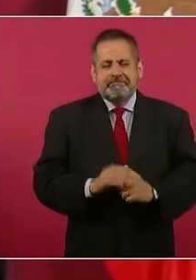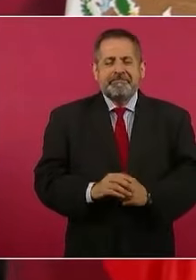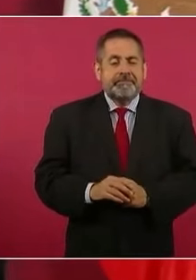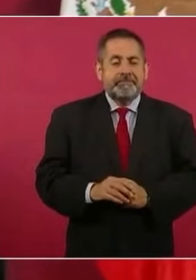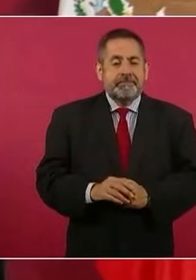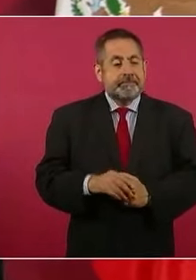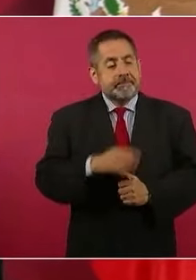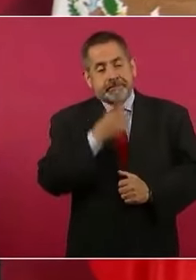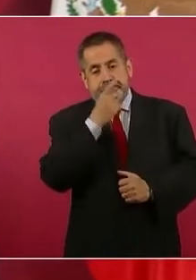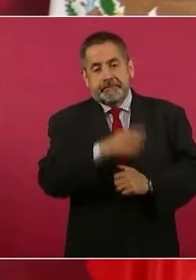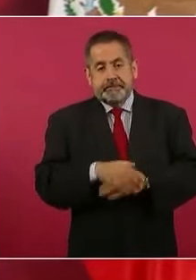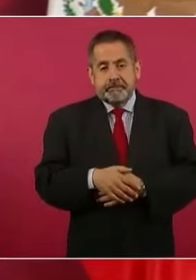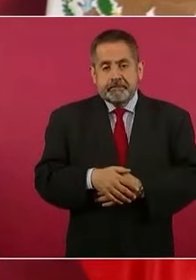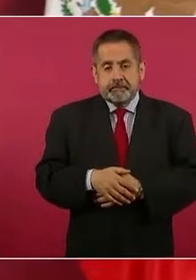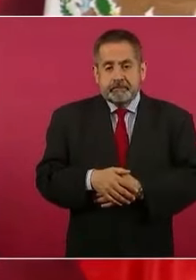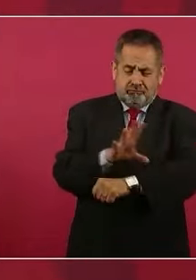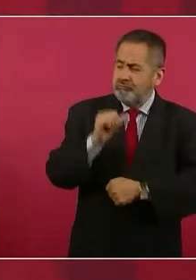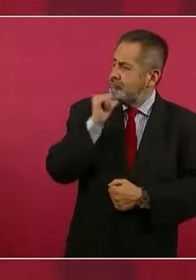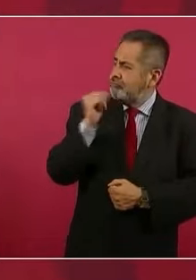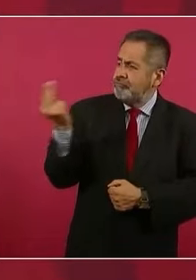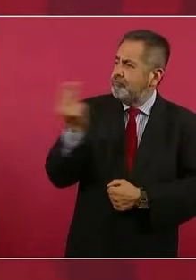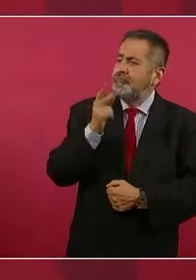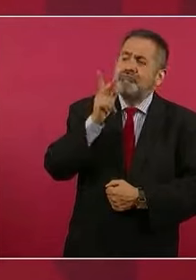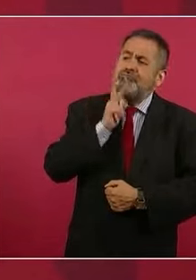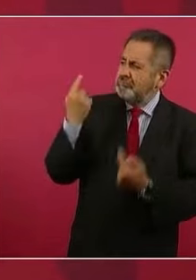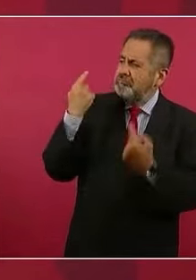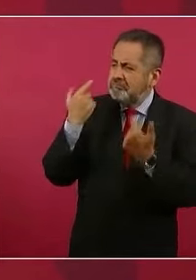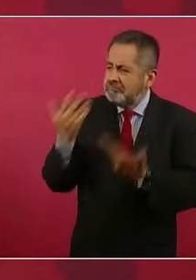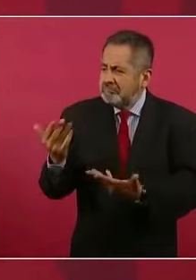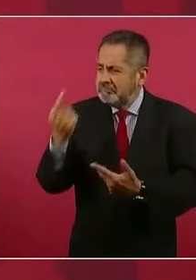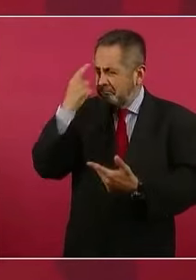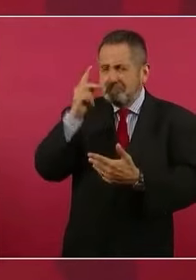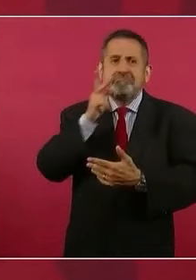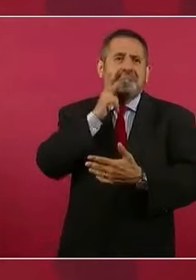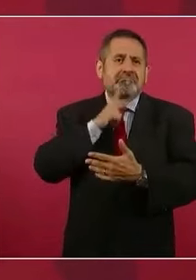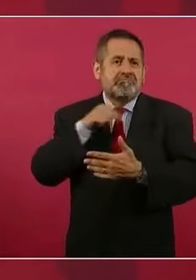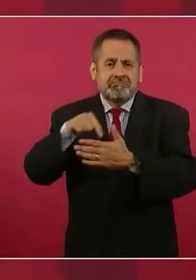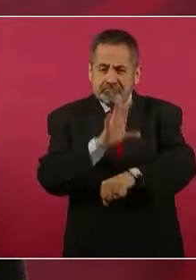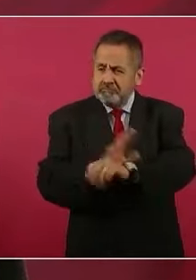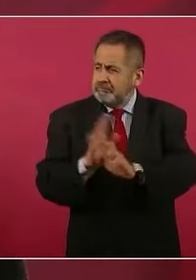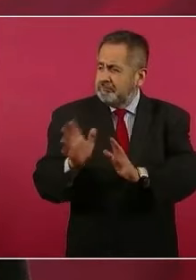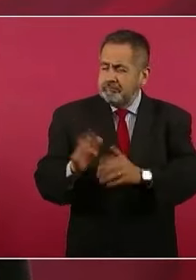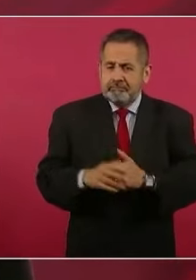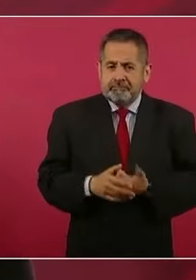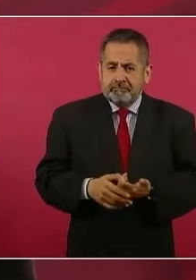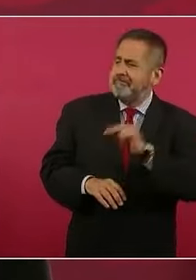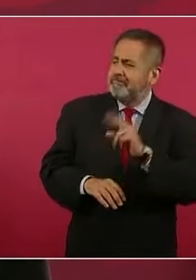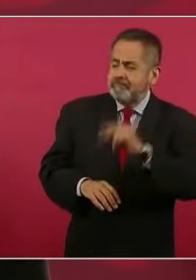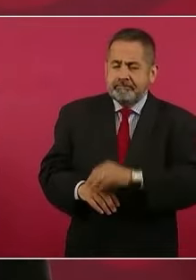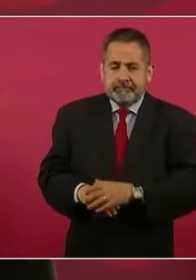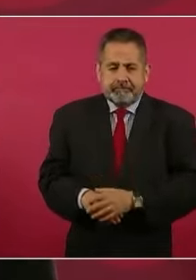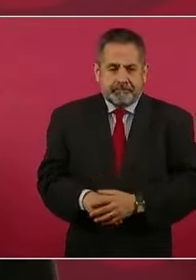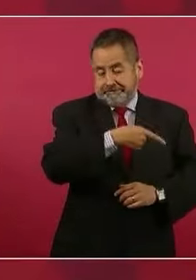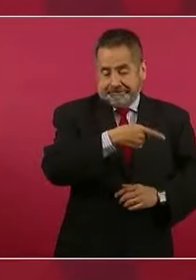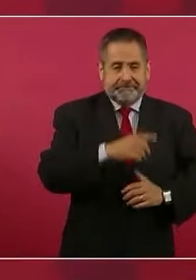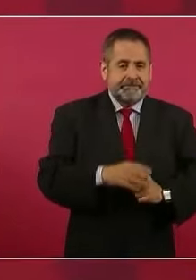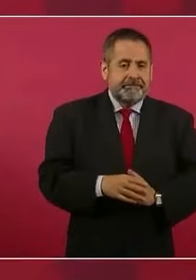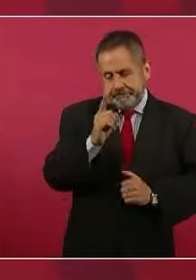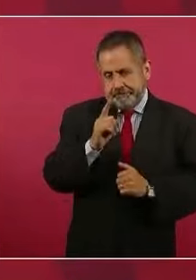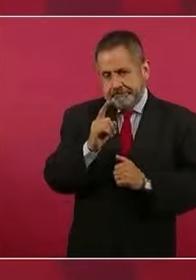que decía que ya venían los carros eléctricos y por qué nosotros apostábamos al petróleo y a las refinerías. Pues eso mismo,